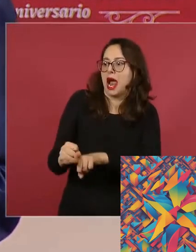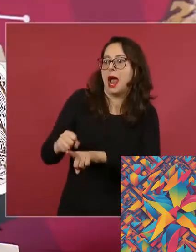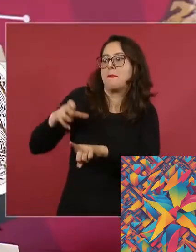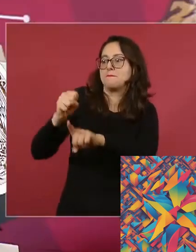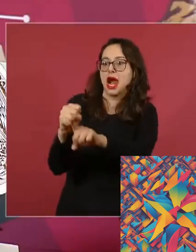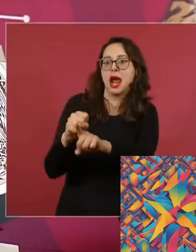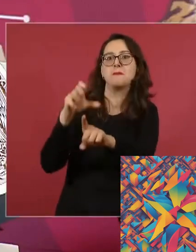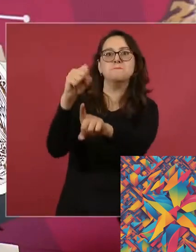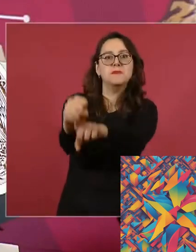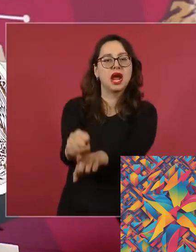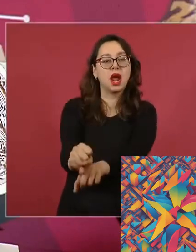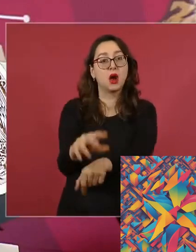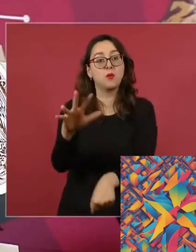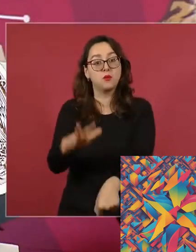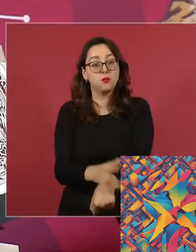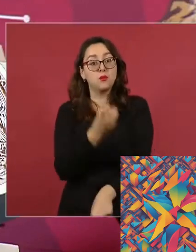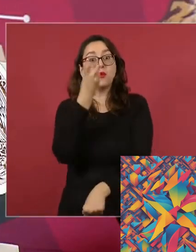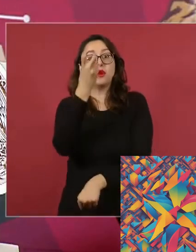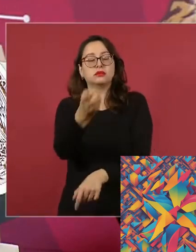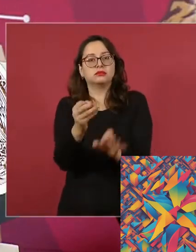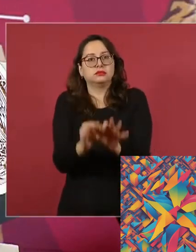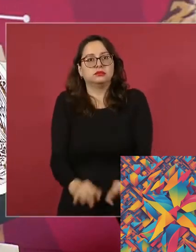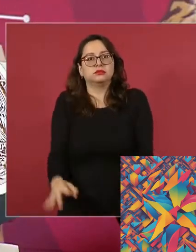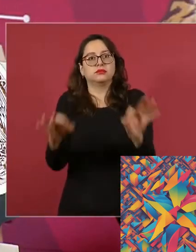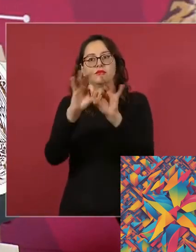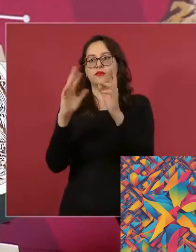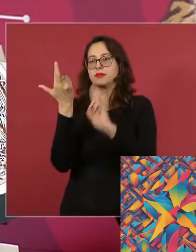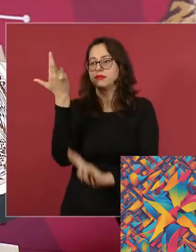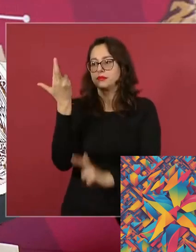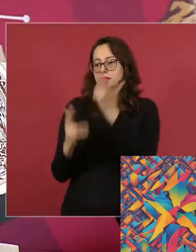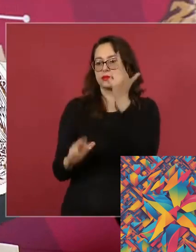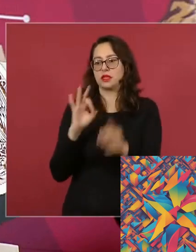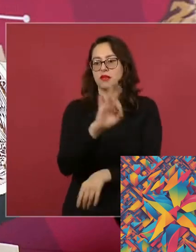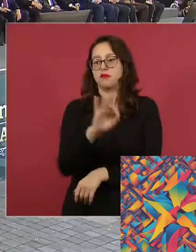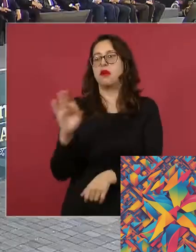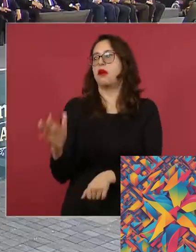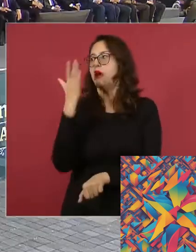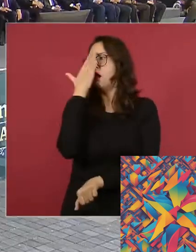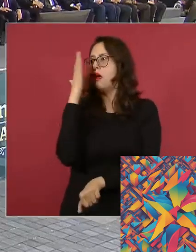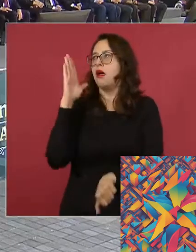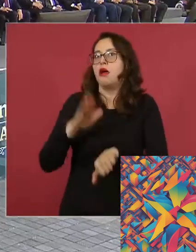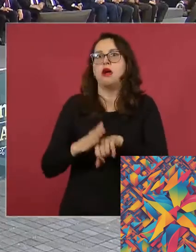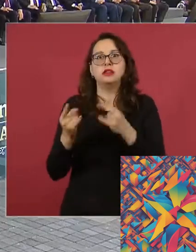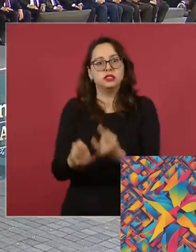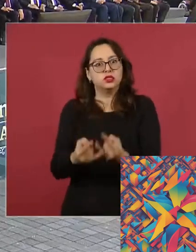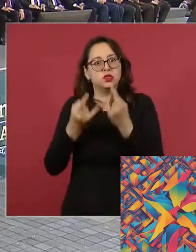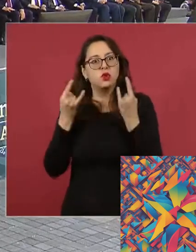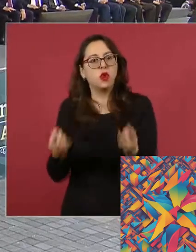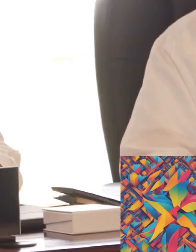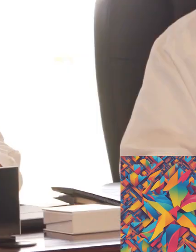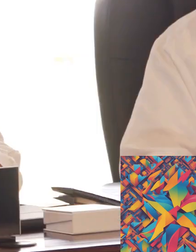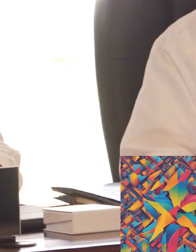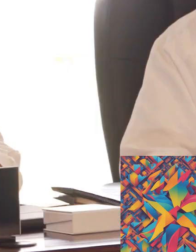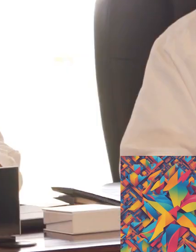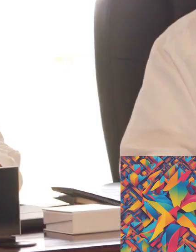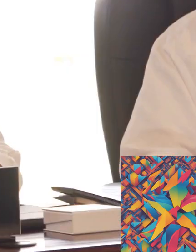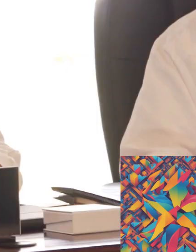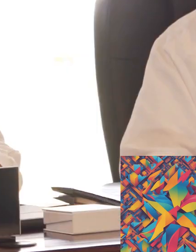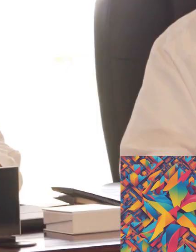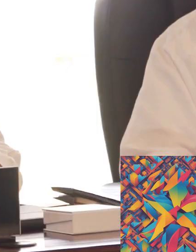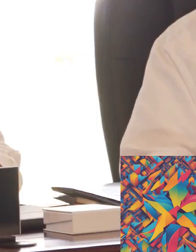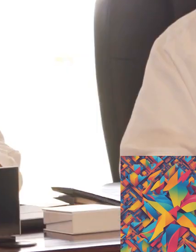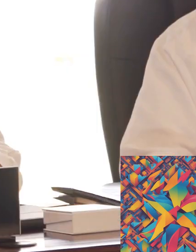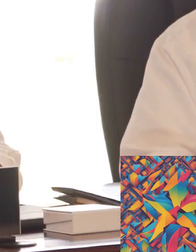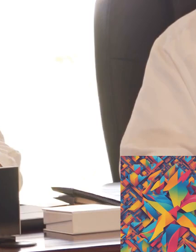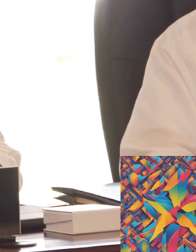busquen puntos de encuentro que fortalezcan la democracia y promuevan la paz social. La posibilidad de que la Suprema Corte de Justicia de la